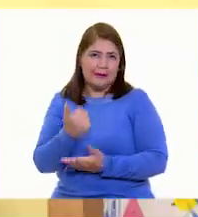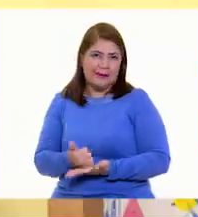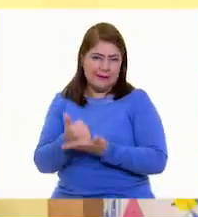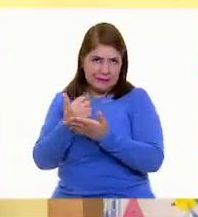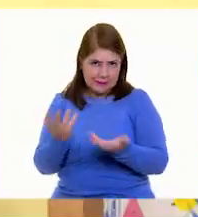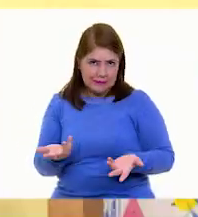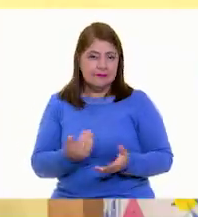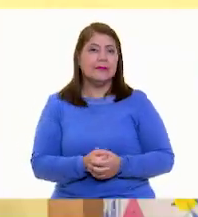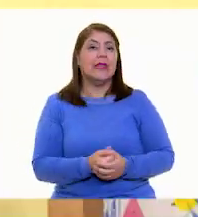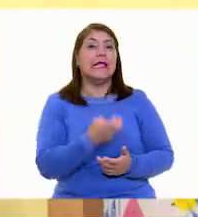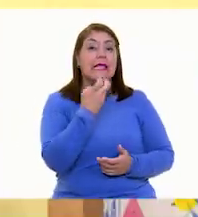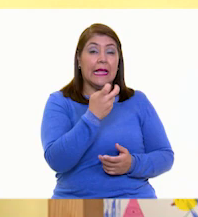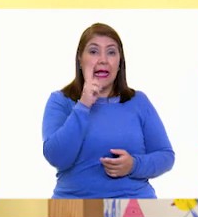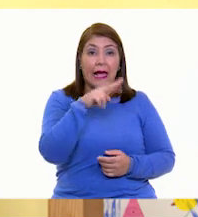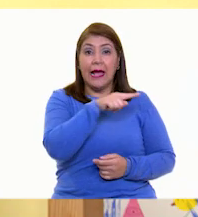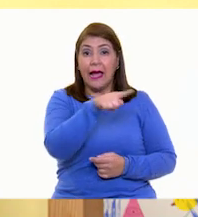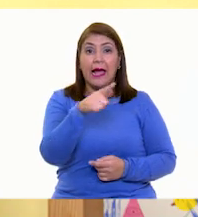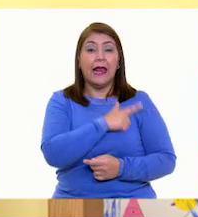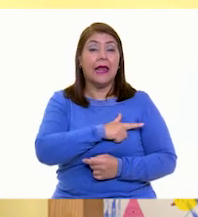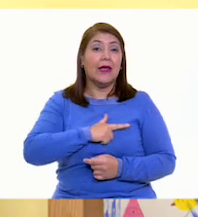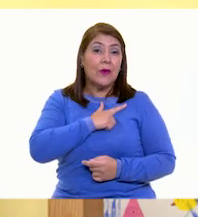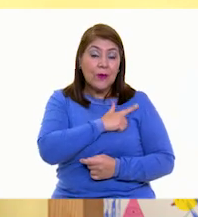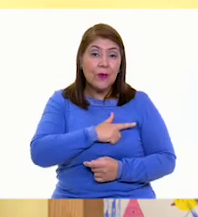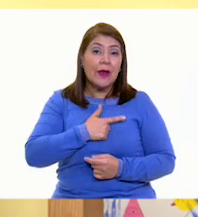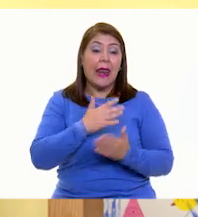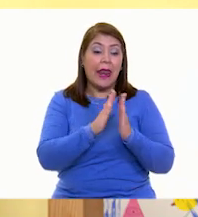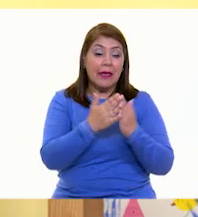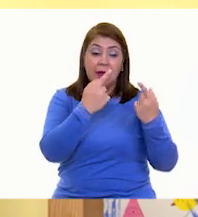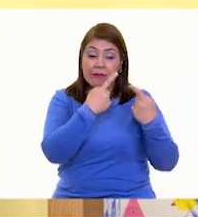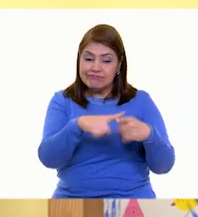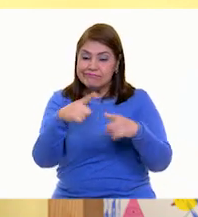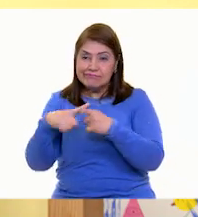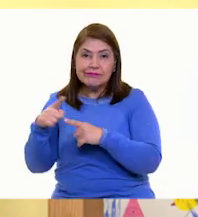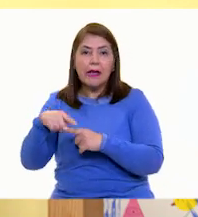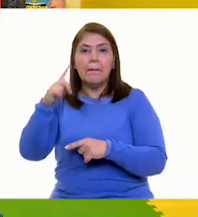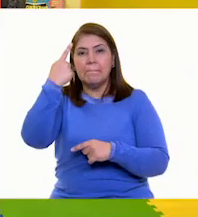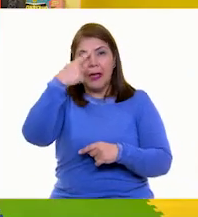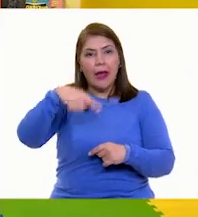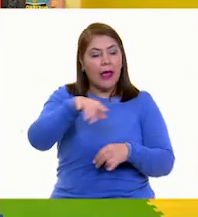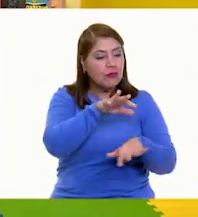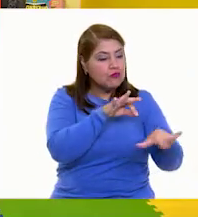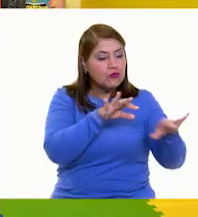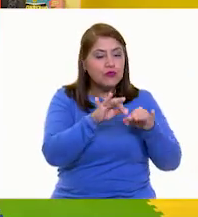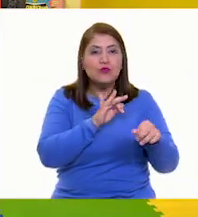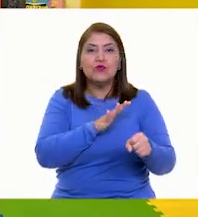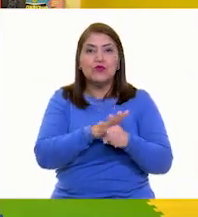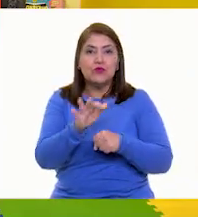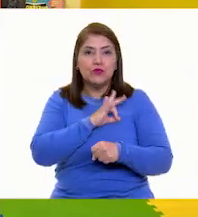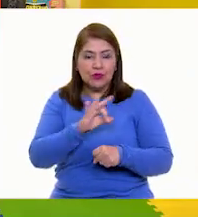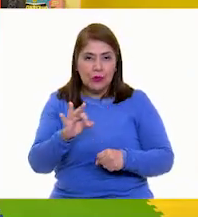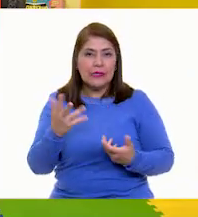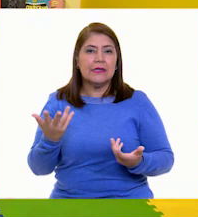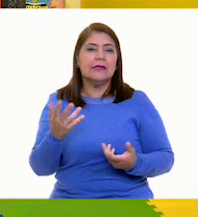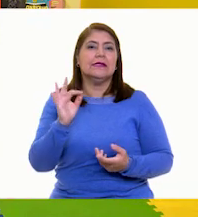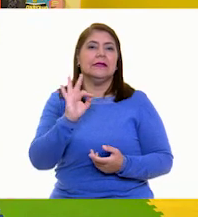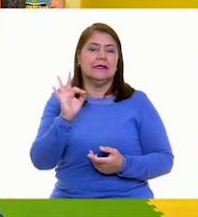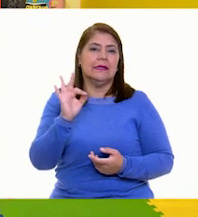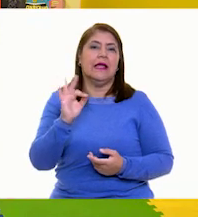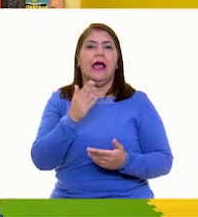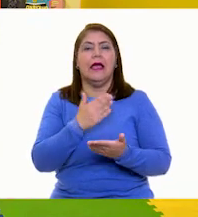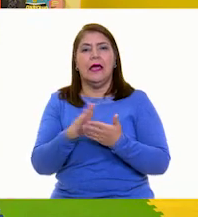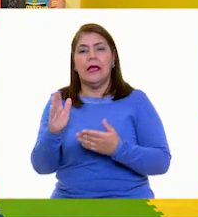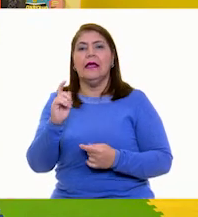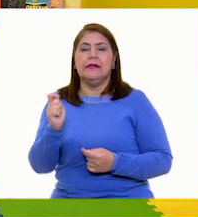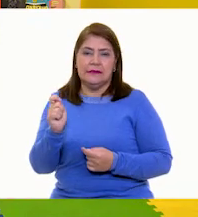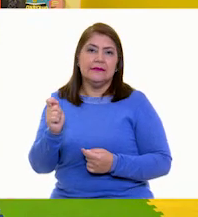les encantan los libros y debemos ofrecerles variedad para que tengan opciones. Sí, Adriana, a veces sucede que las